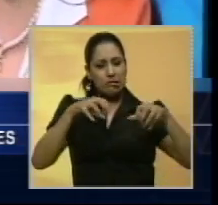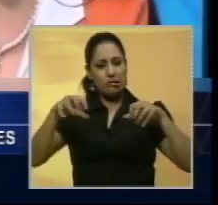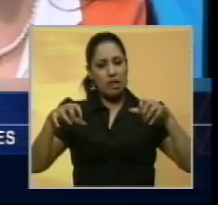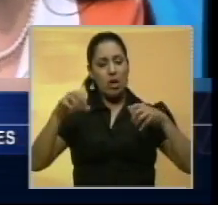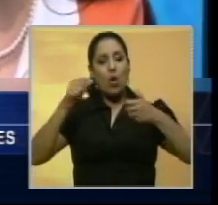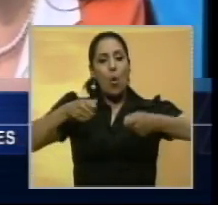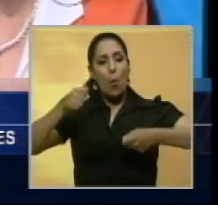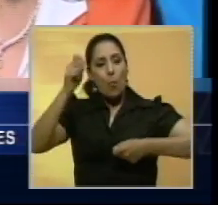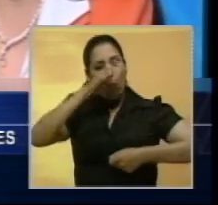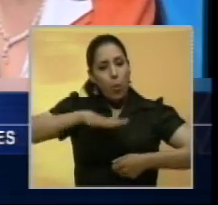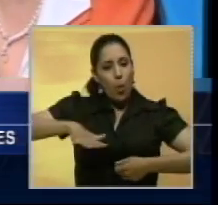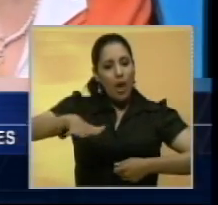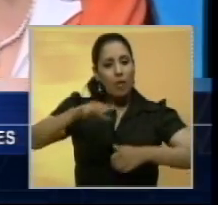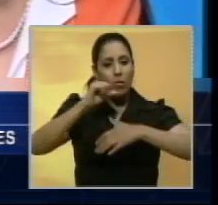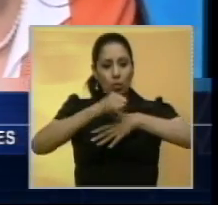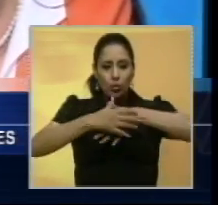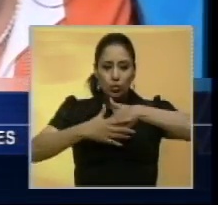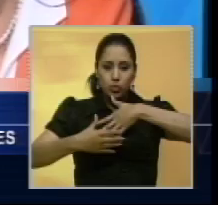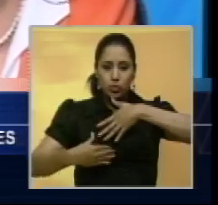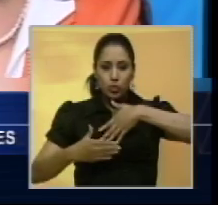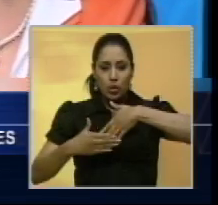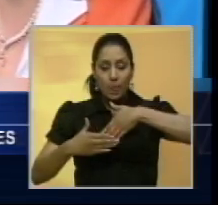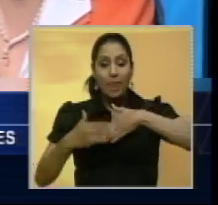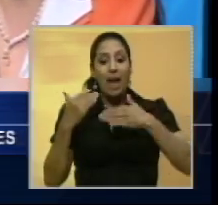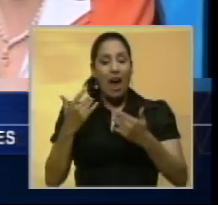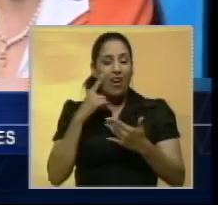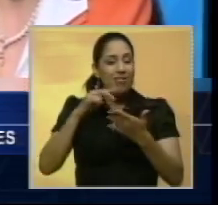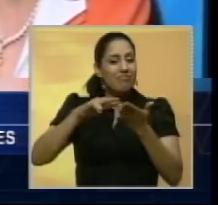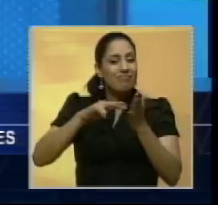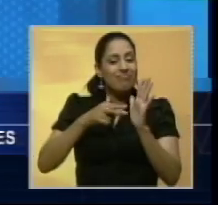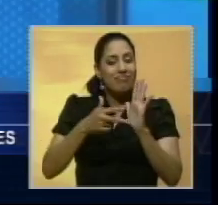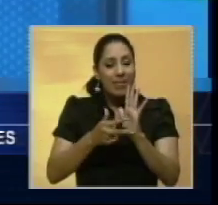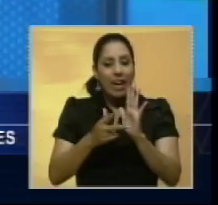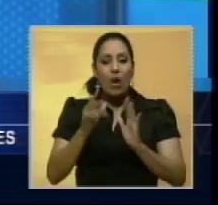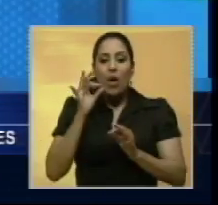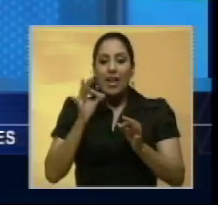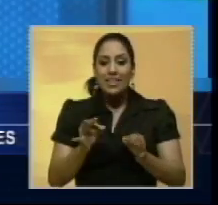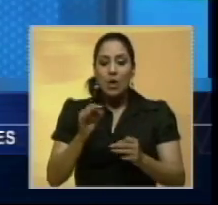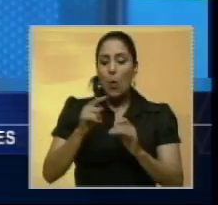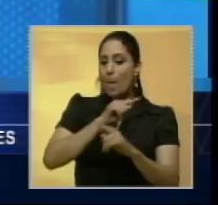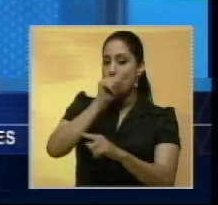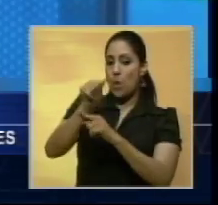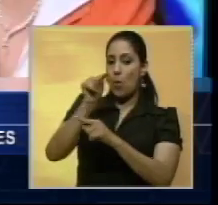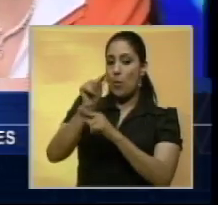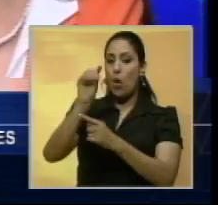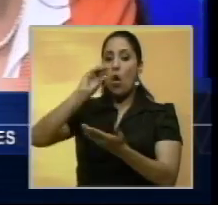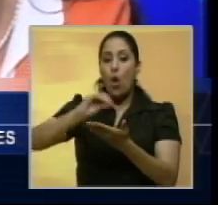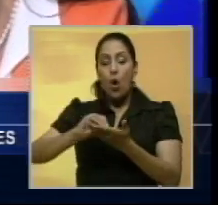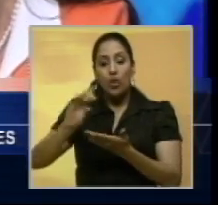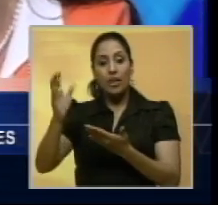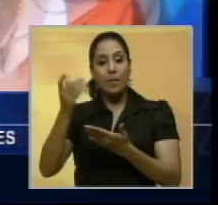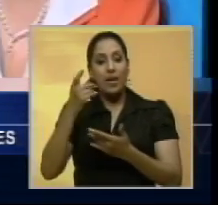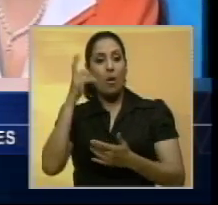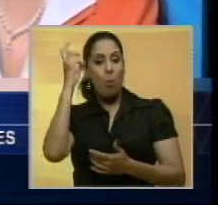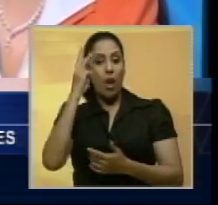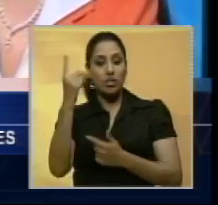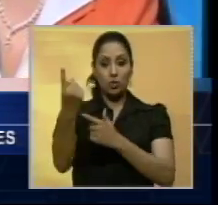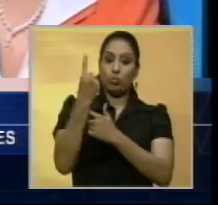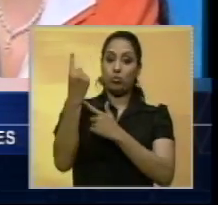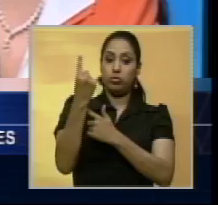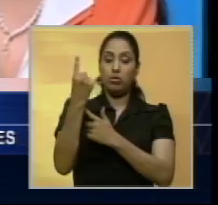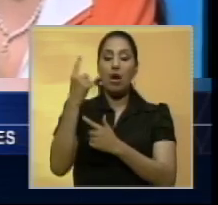pueblos de Sudamérica, con el único pretexto y con la única convicción de imponer nuevamente el consenso de Washington.